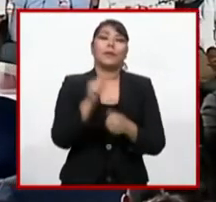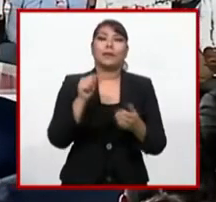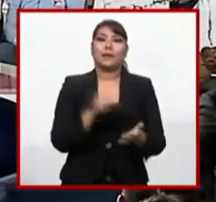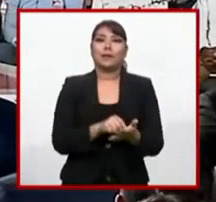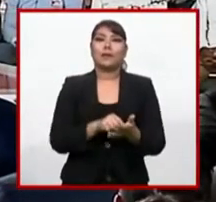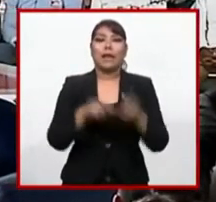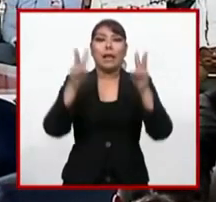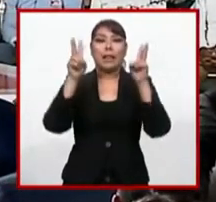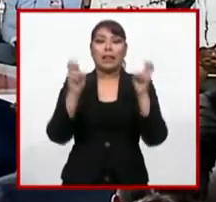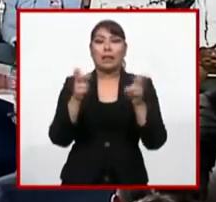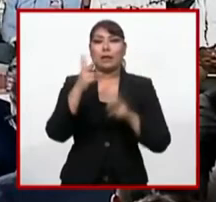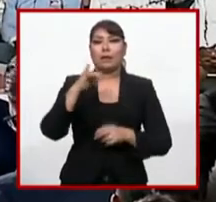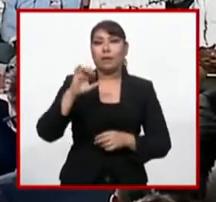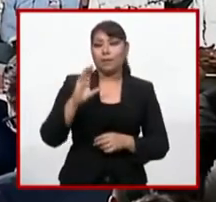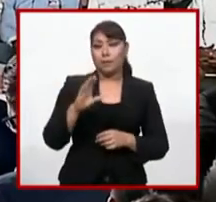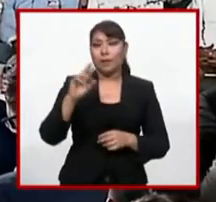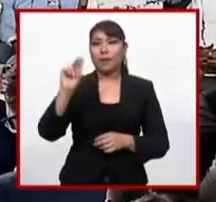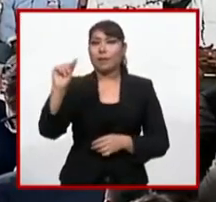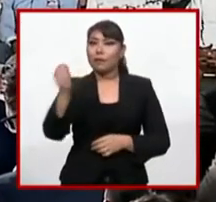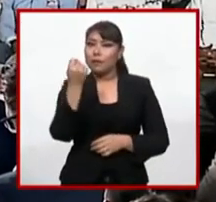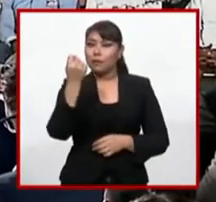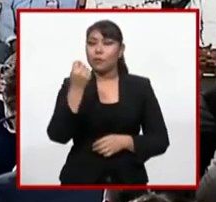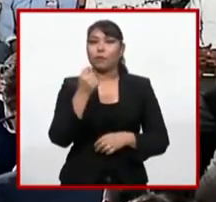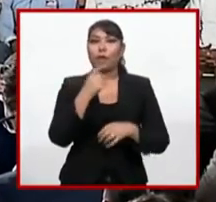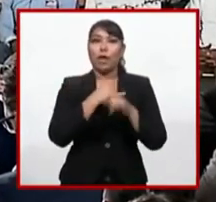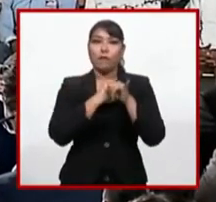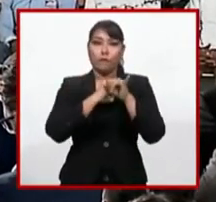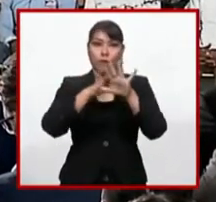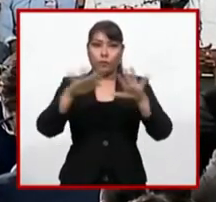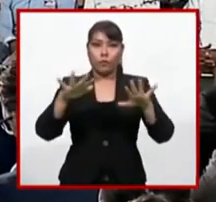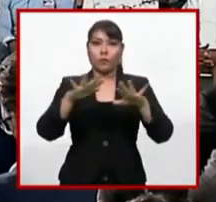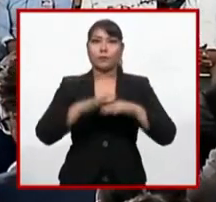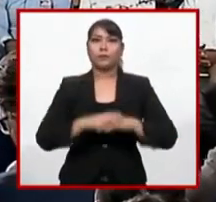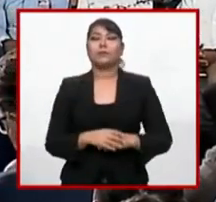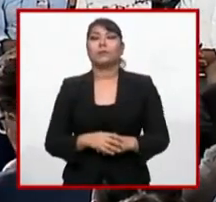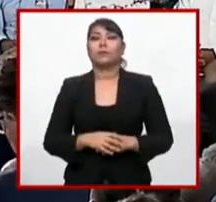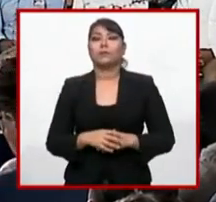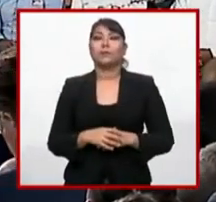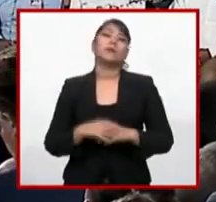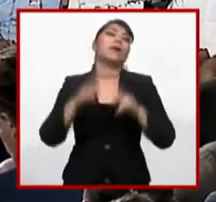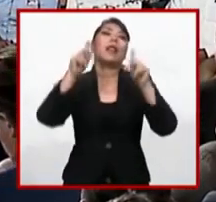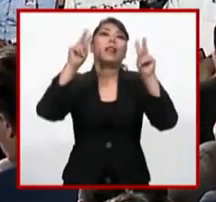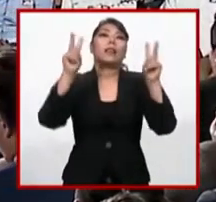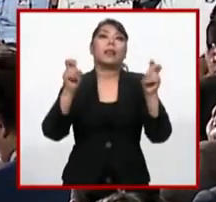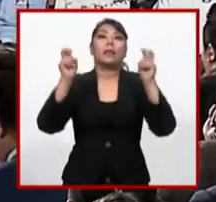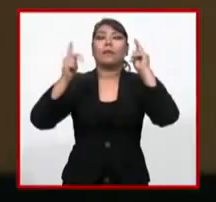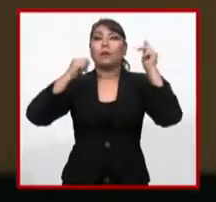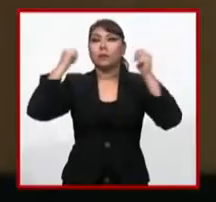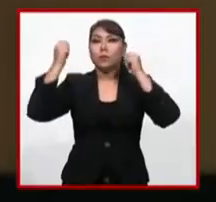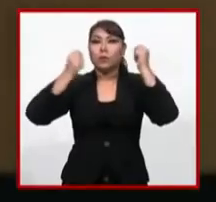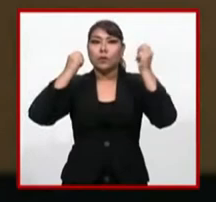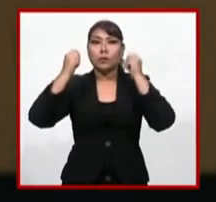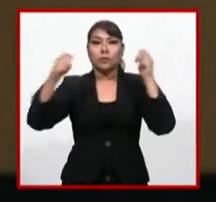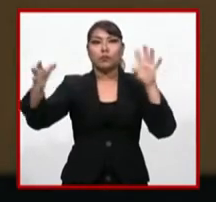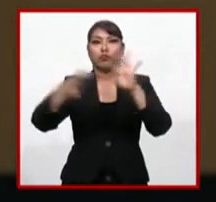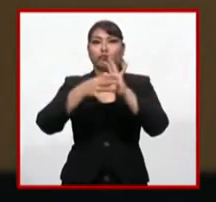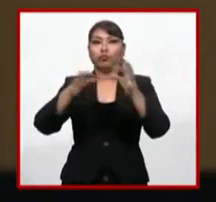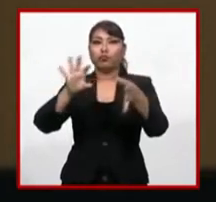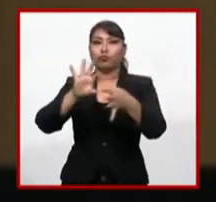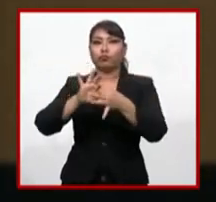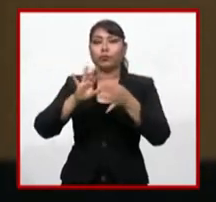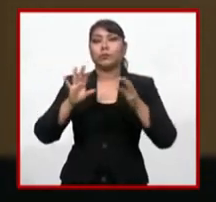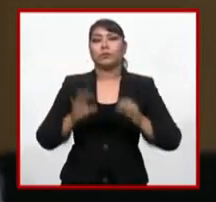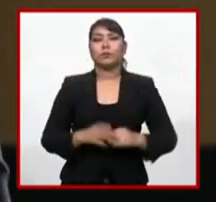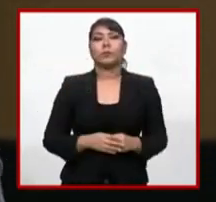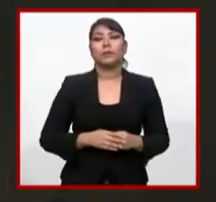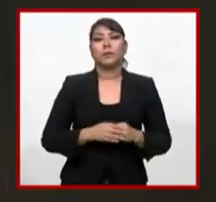el tema TIC, que es tecnologías de la información, en el tema de turismo y de relaciones exteriores. Y